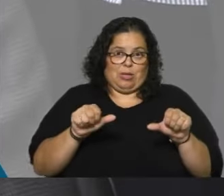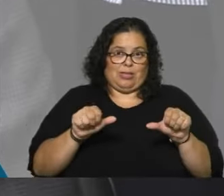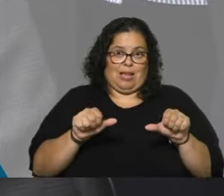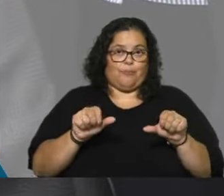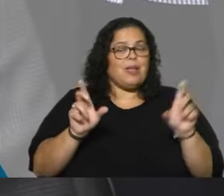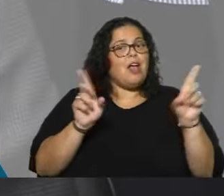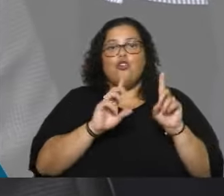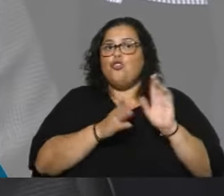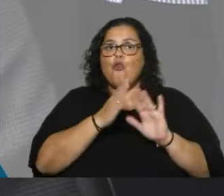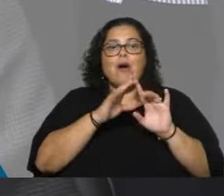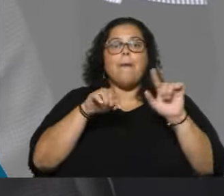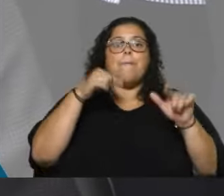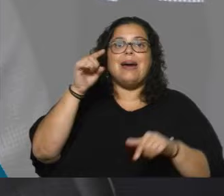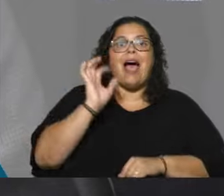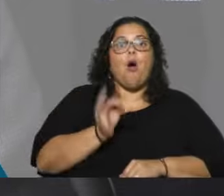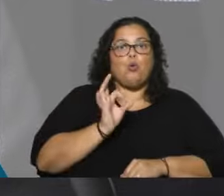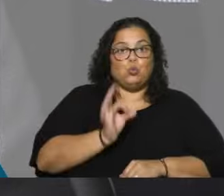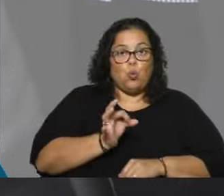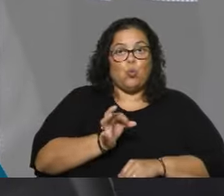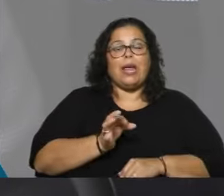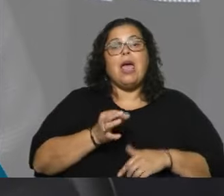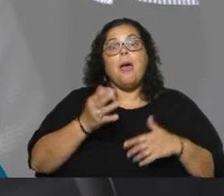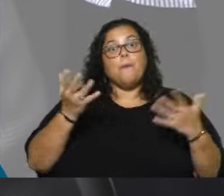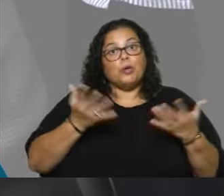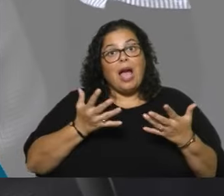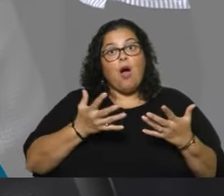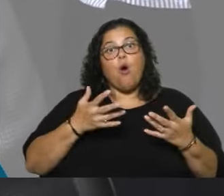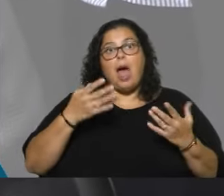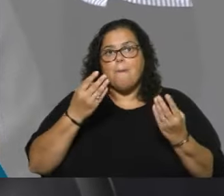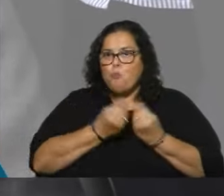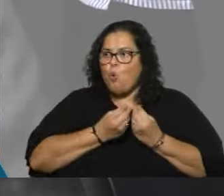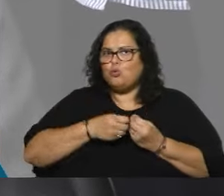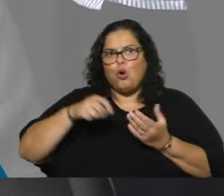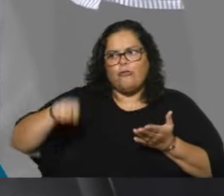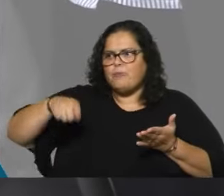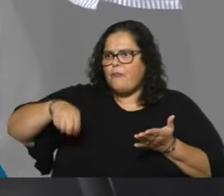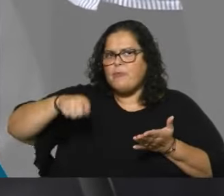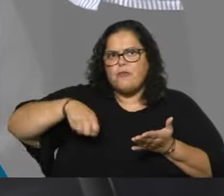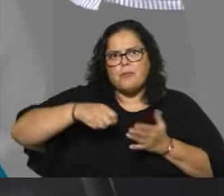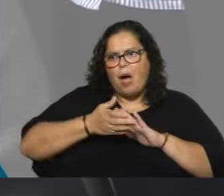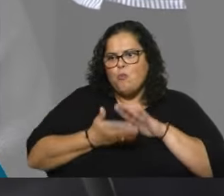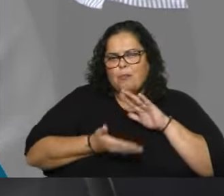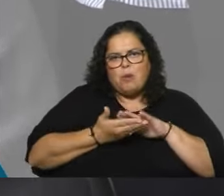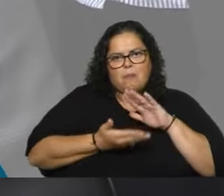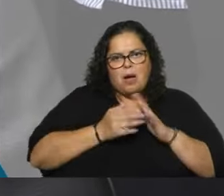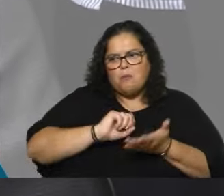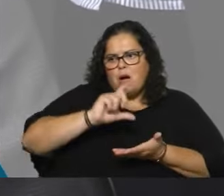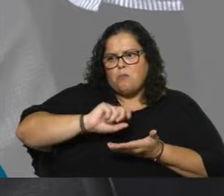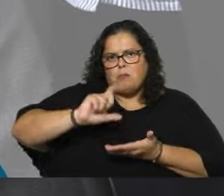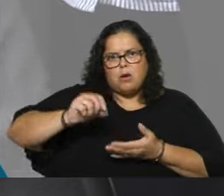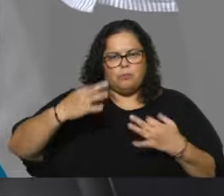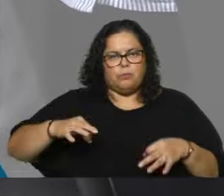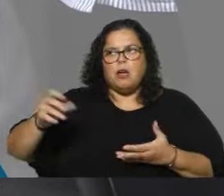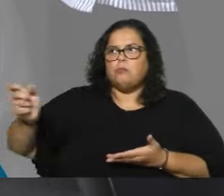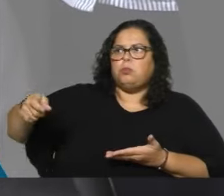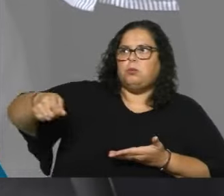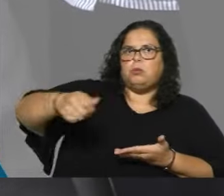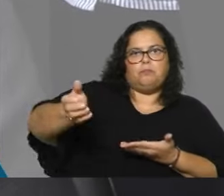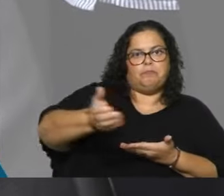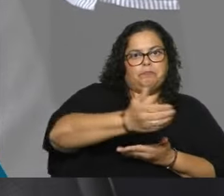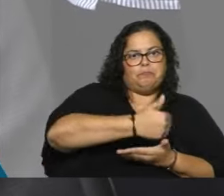Estamos realmente a un ritmo muy, muy importante, con un aumento significativo en la